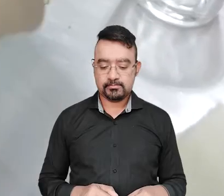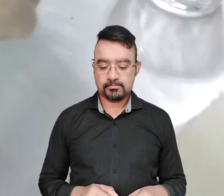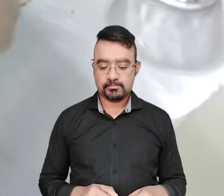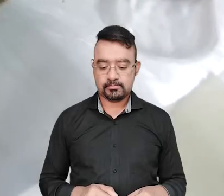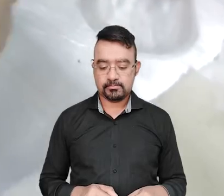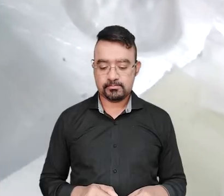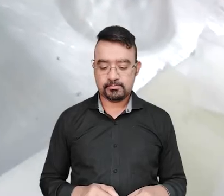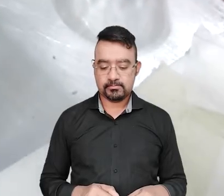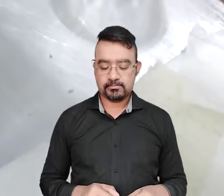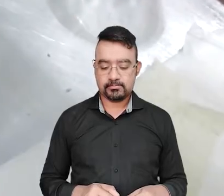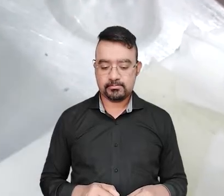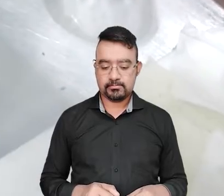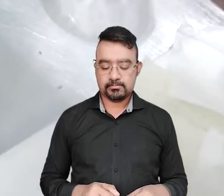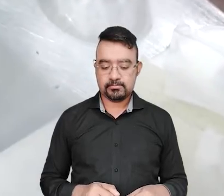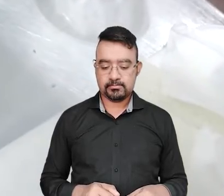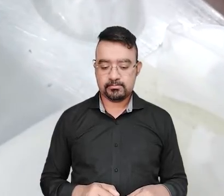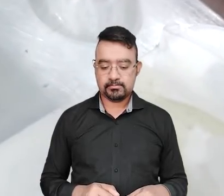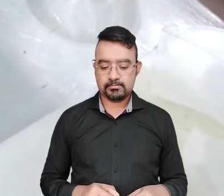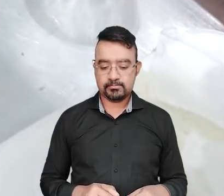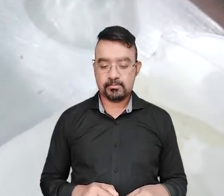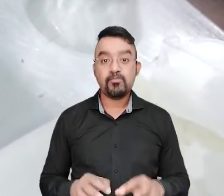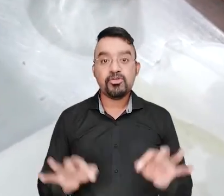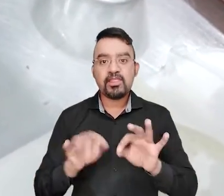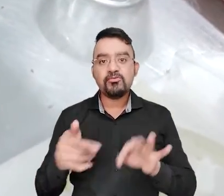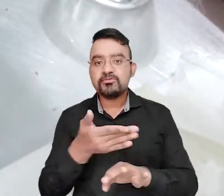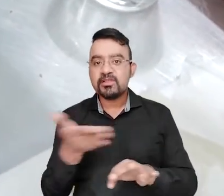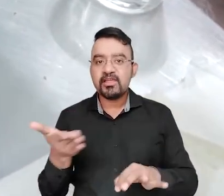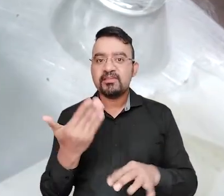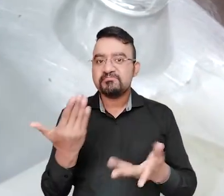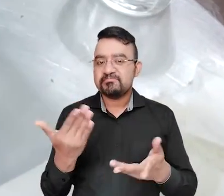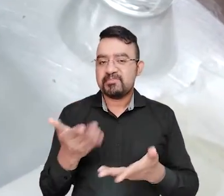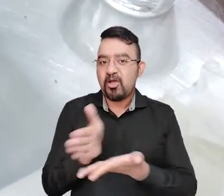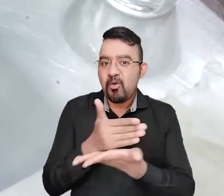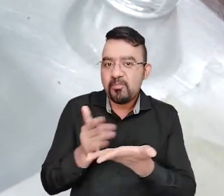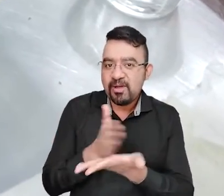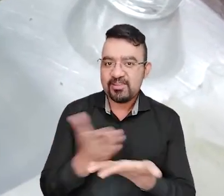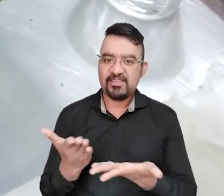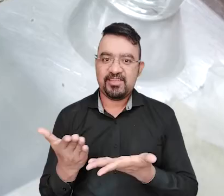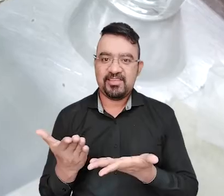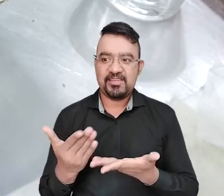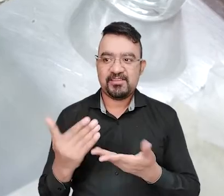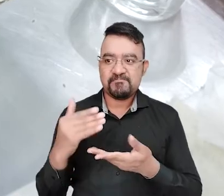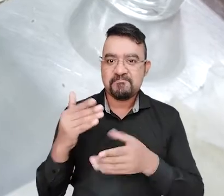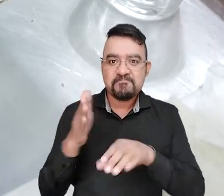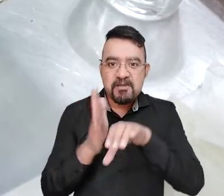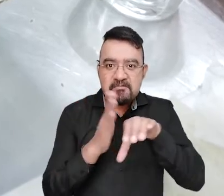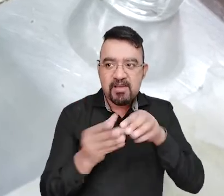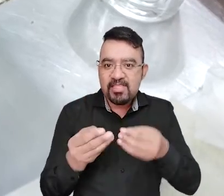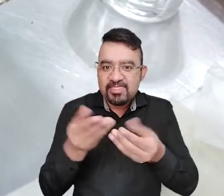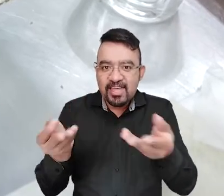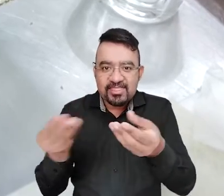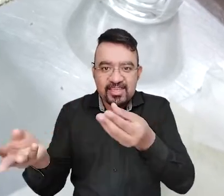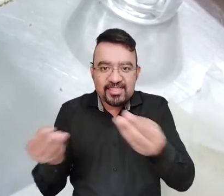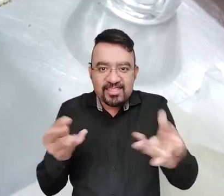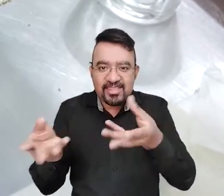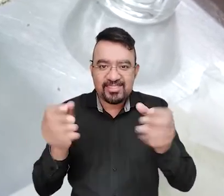En Navidad nos da por hacer cosas muy ricas para compartir alegría y para compartir